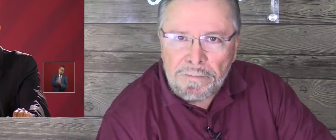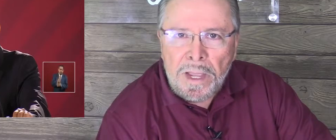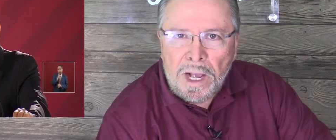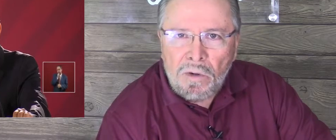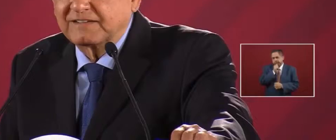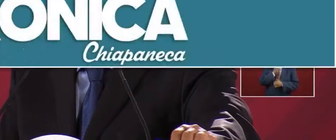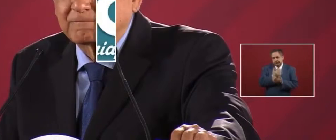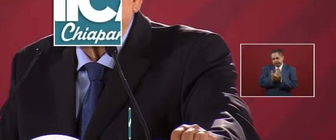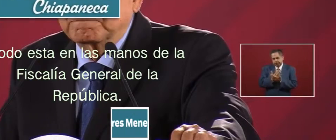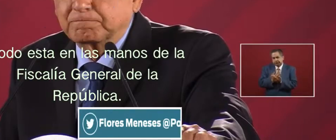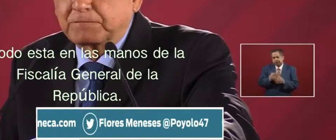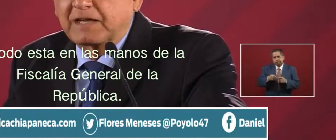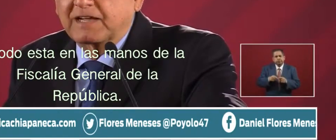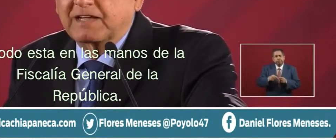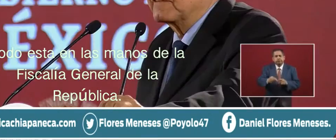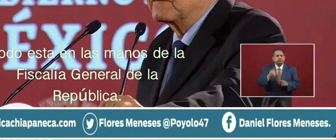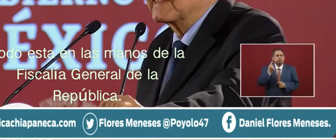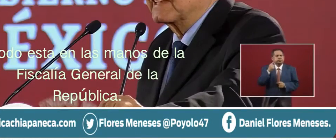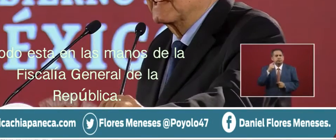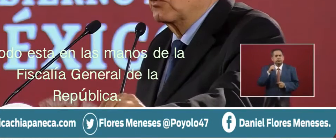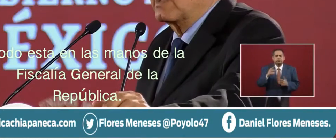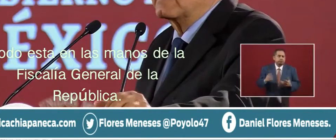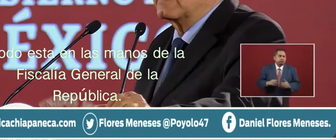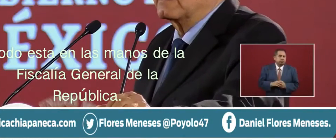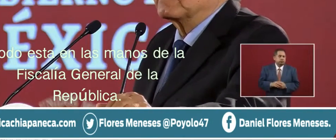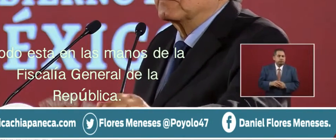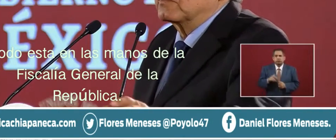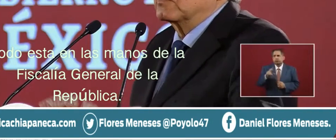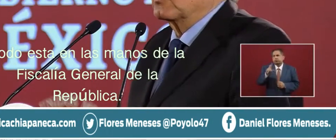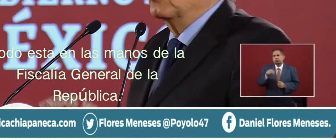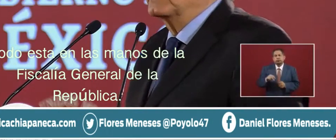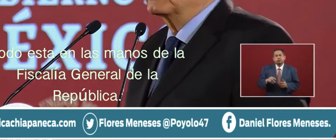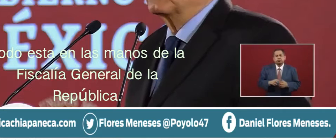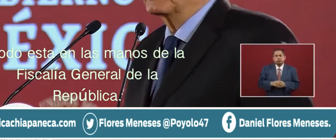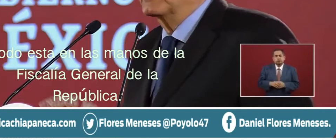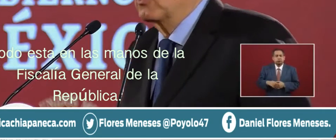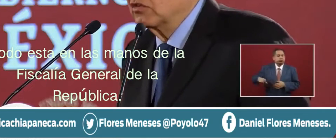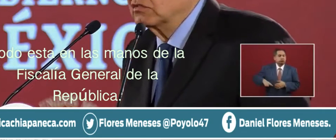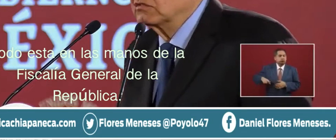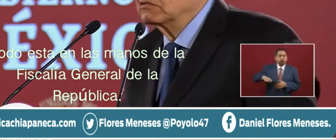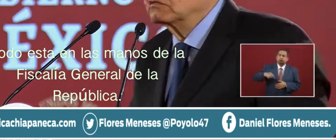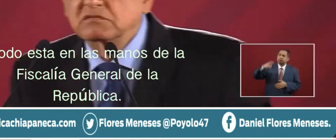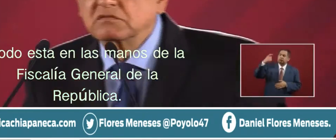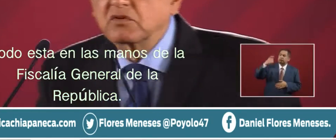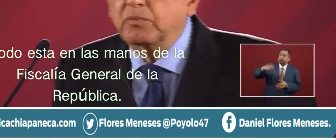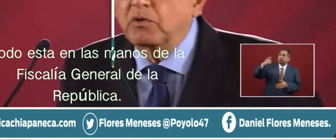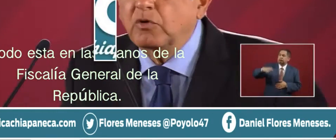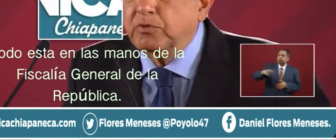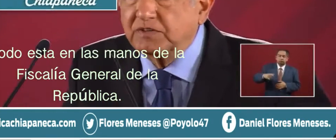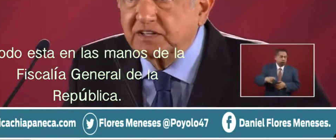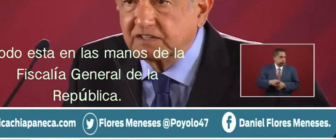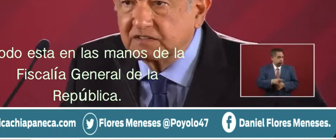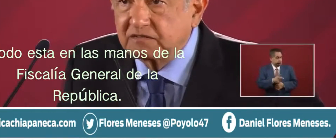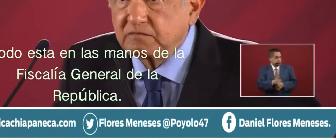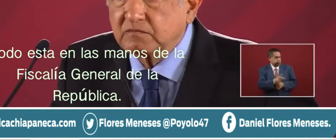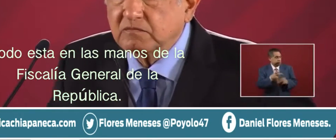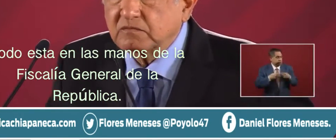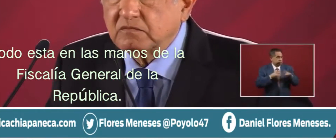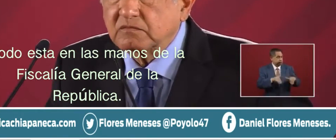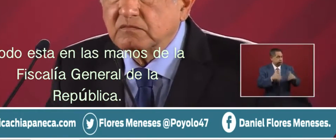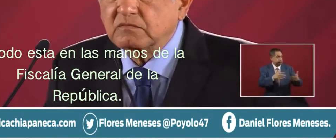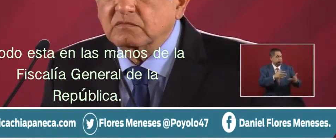Ancira. Ahora corresponde dar pormenores del seguimiento de la indagación, salvo por restricciones de debido